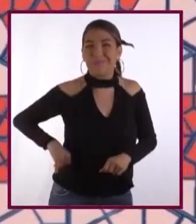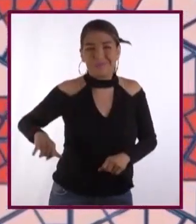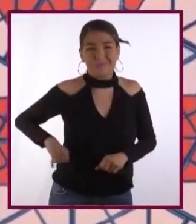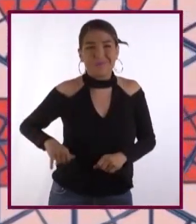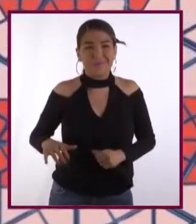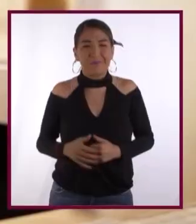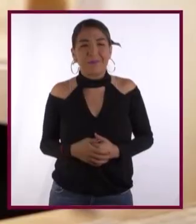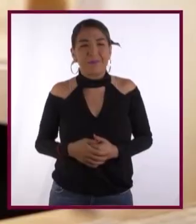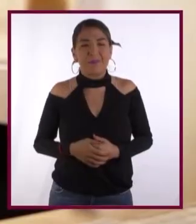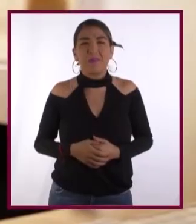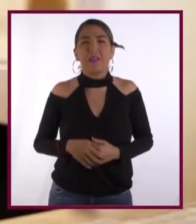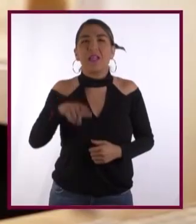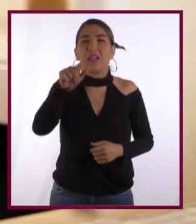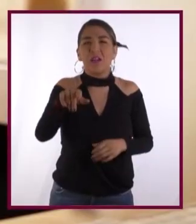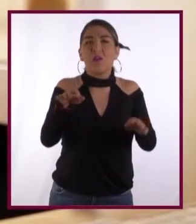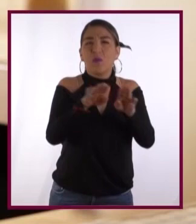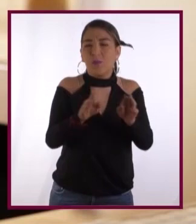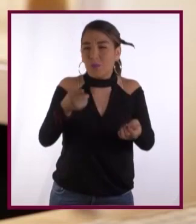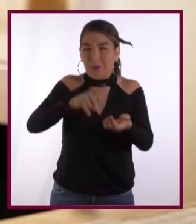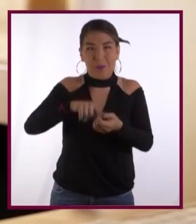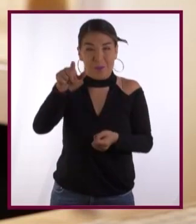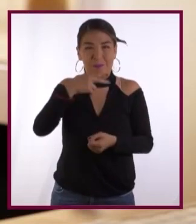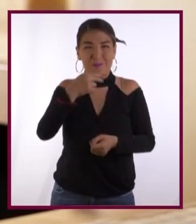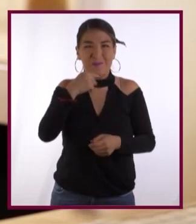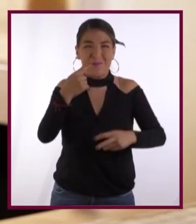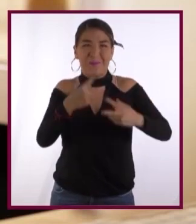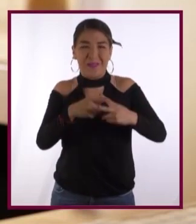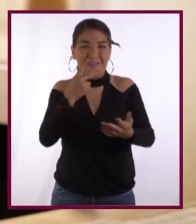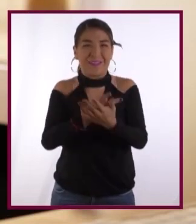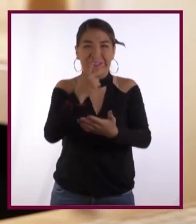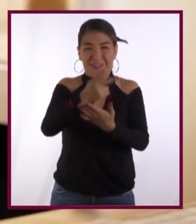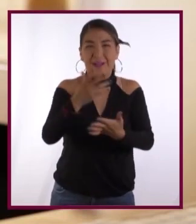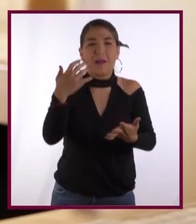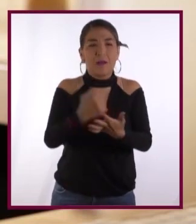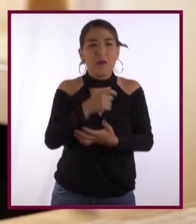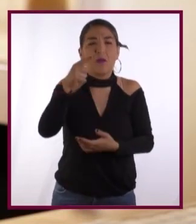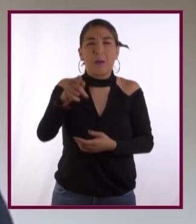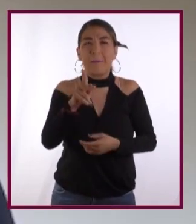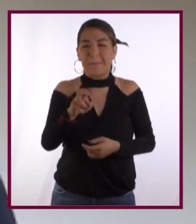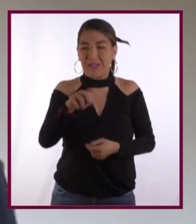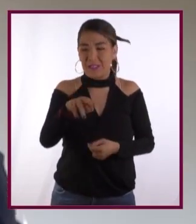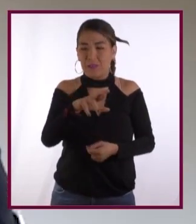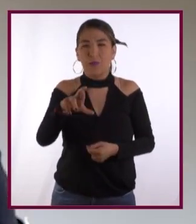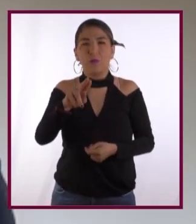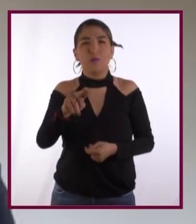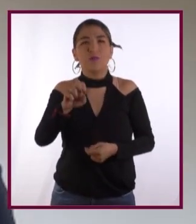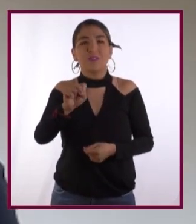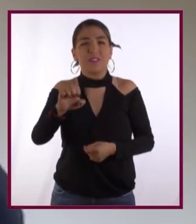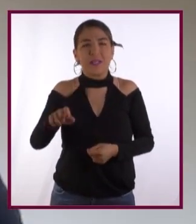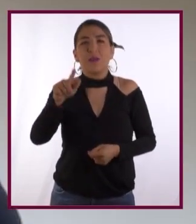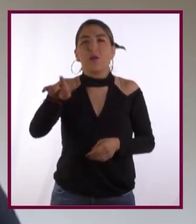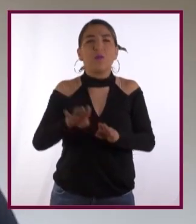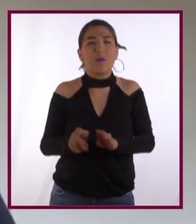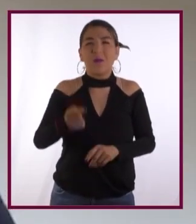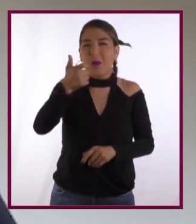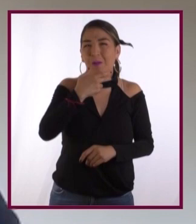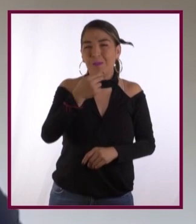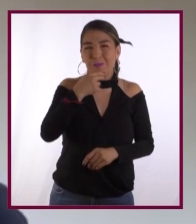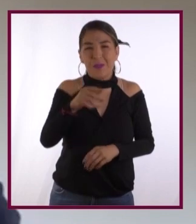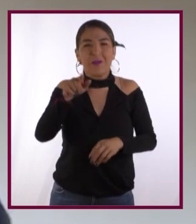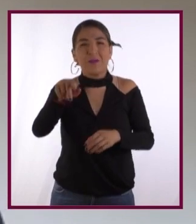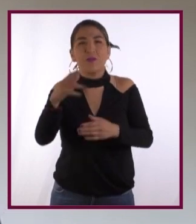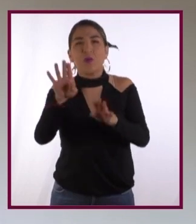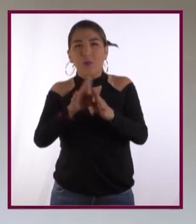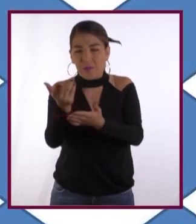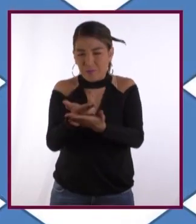muy interesantes. ¿Y por qué las teselaciones de Penrose son tan importantes para las matemáticas? Las teselaciones de Penrose aparecieron como